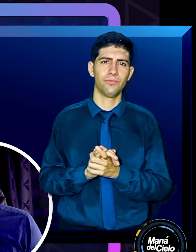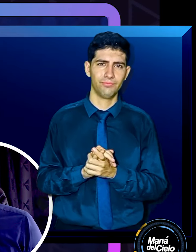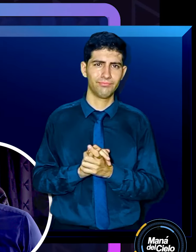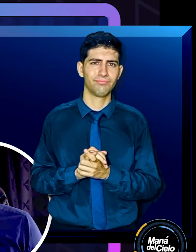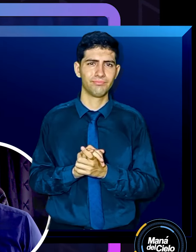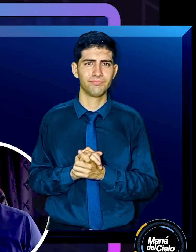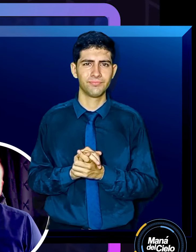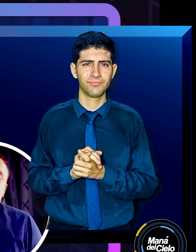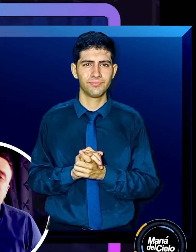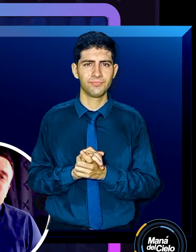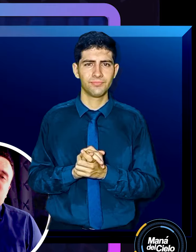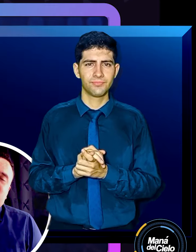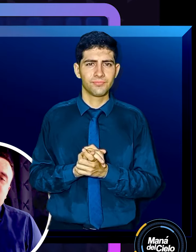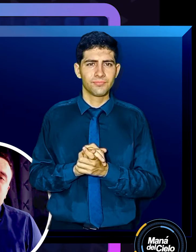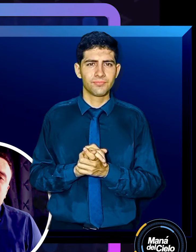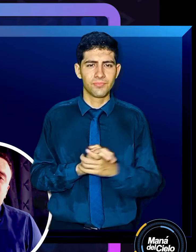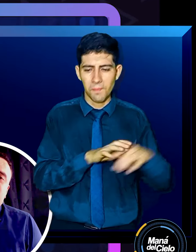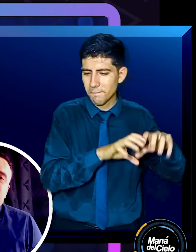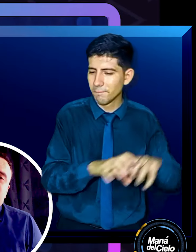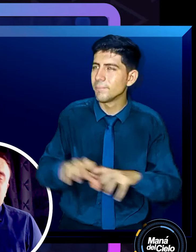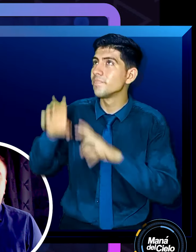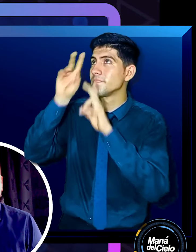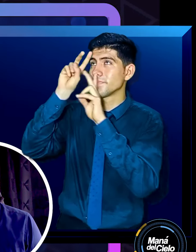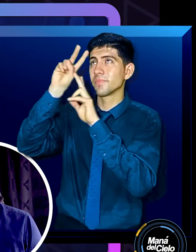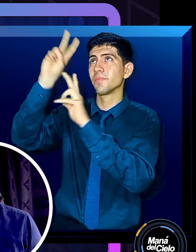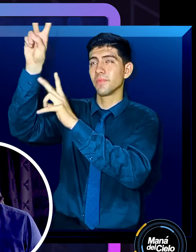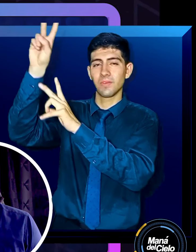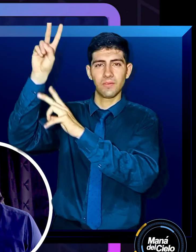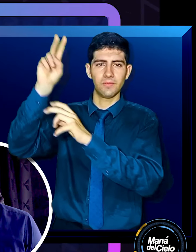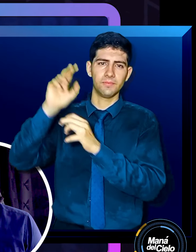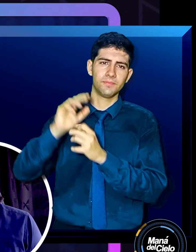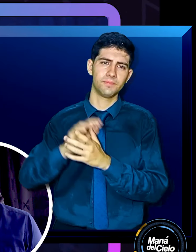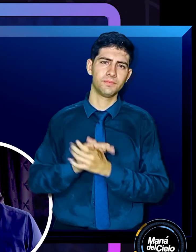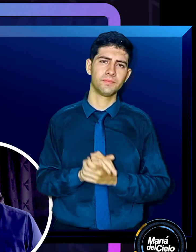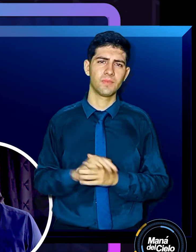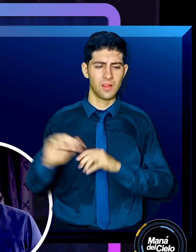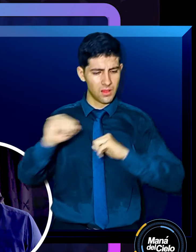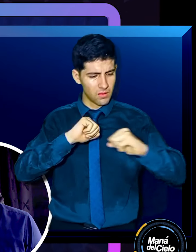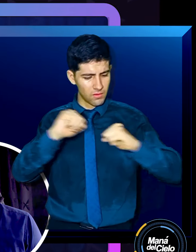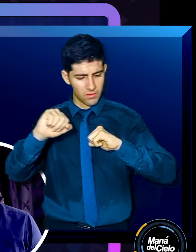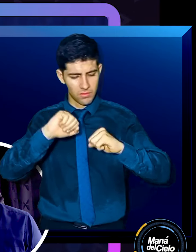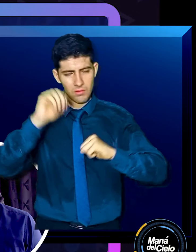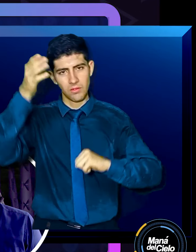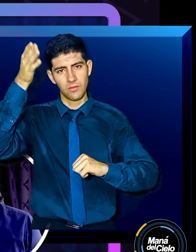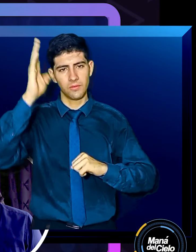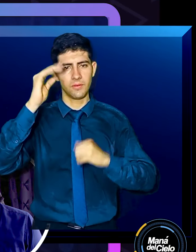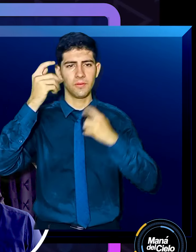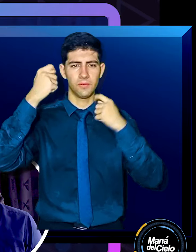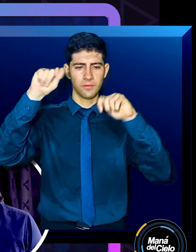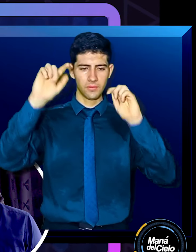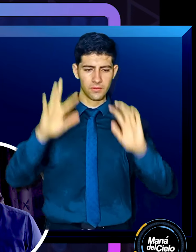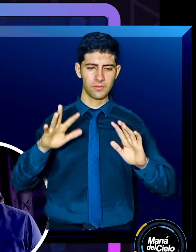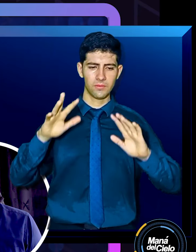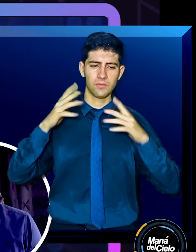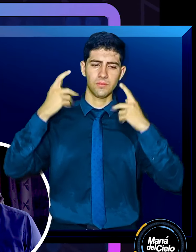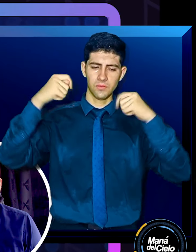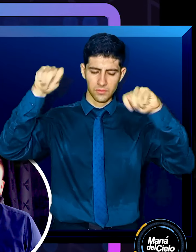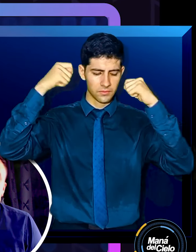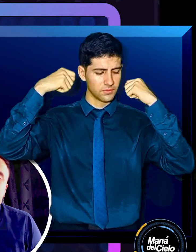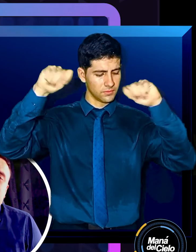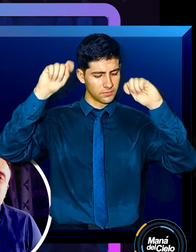obra según la voluntad de Dios. ¡Aleluya! ¡Oma prastati lekimosha!